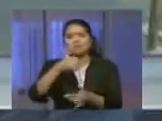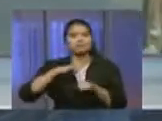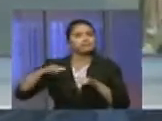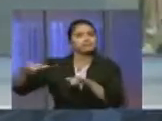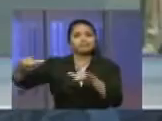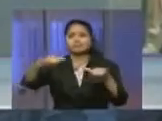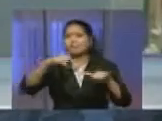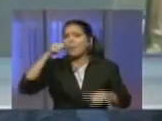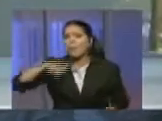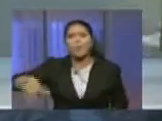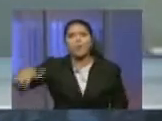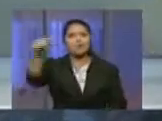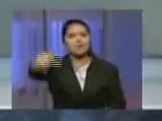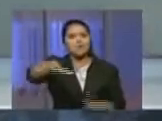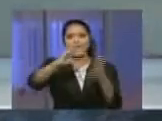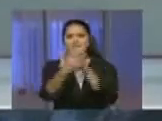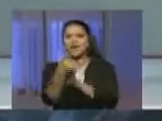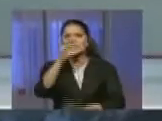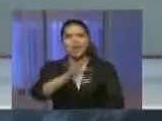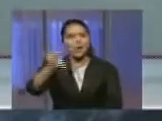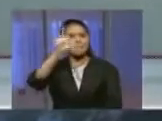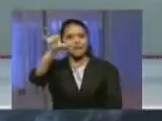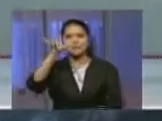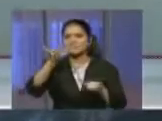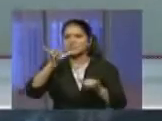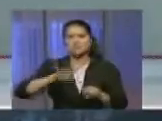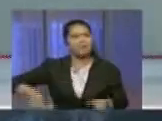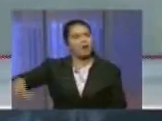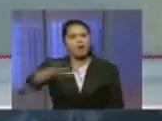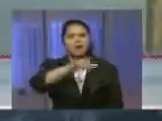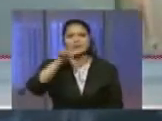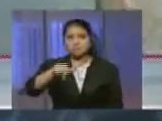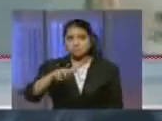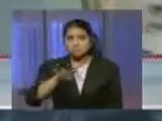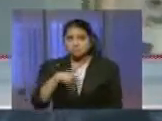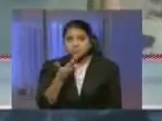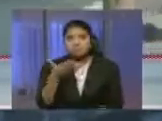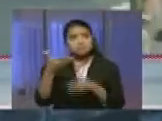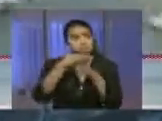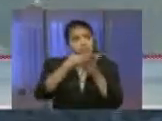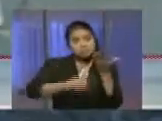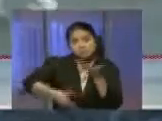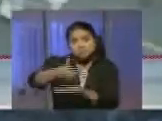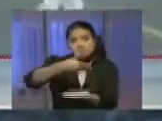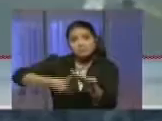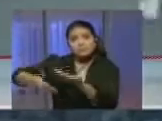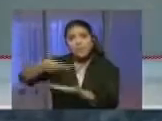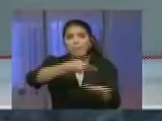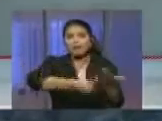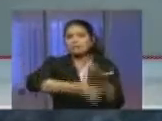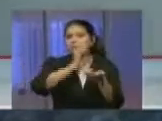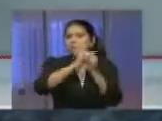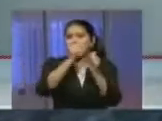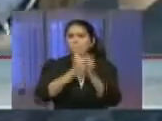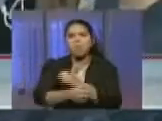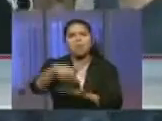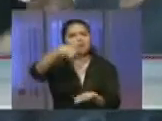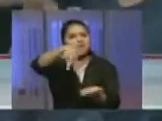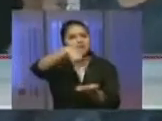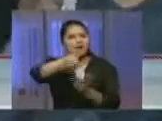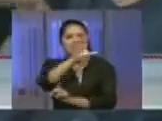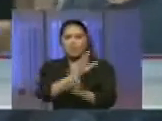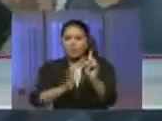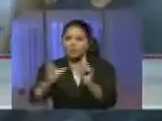pueblo el mismo barrio la misma Patria y somos capaces de compartir bueno el deporte el baile la